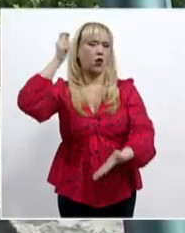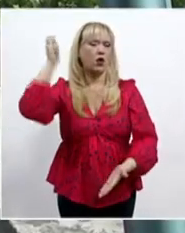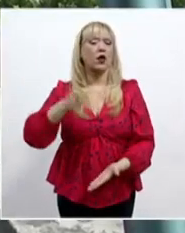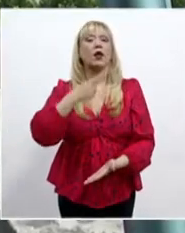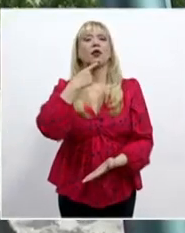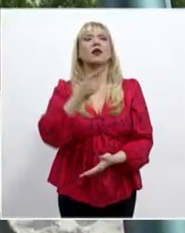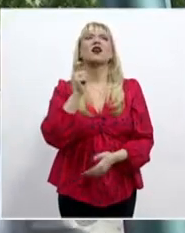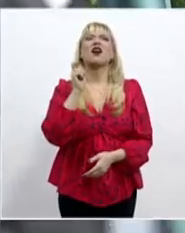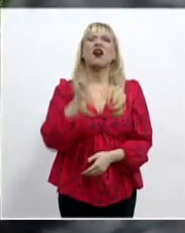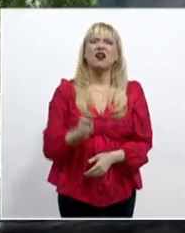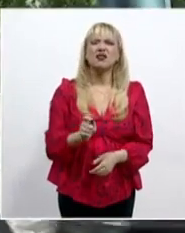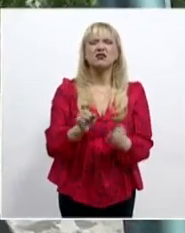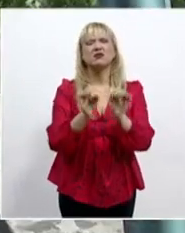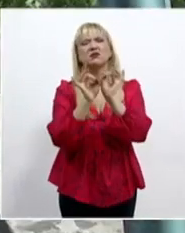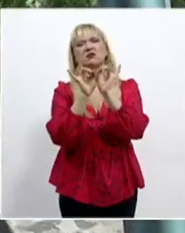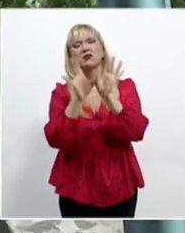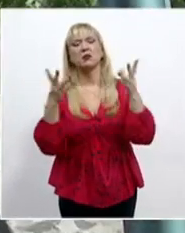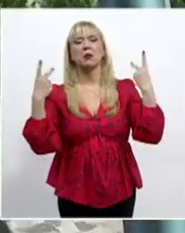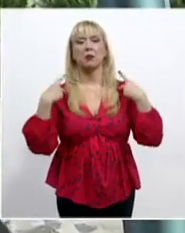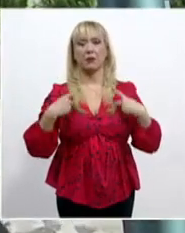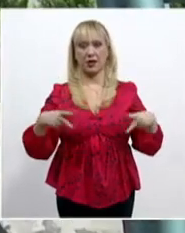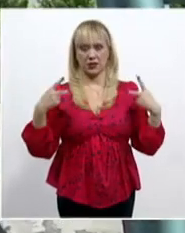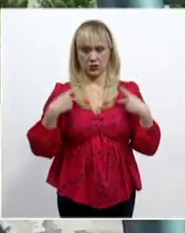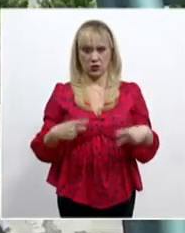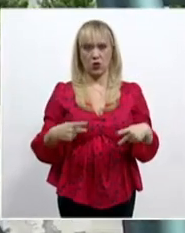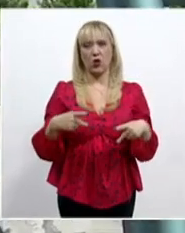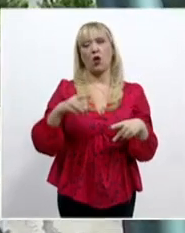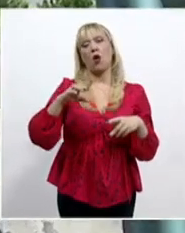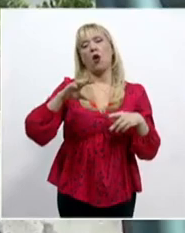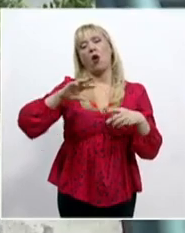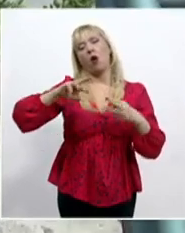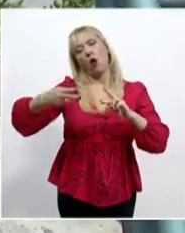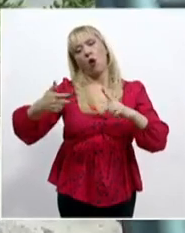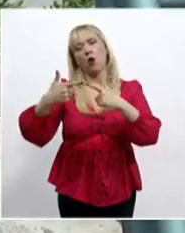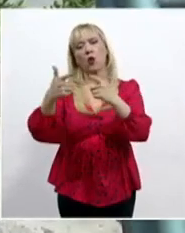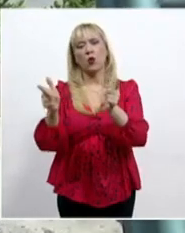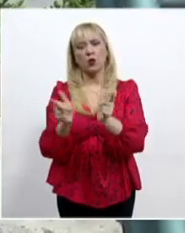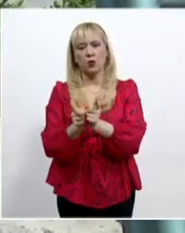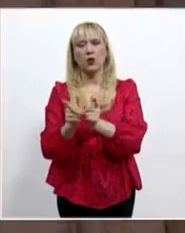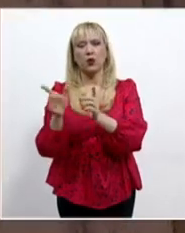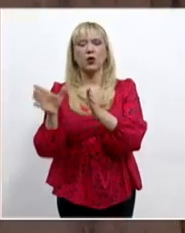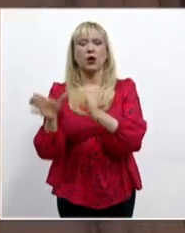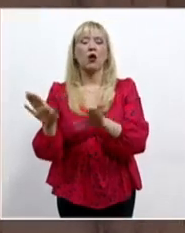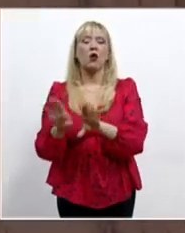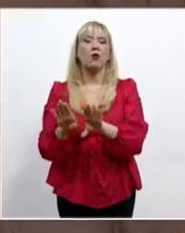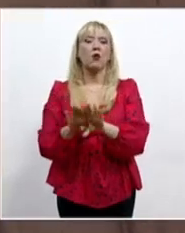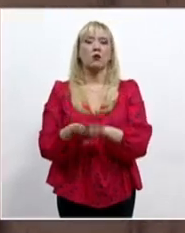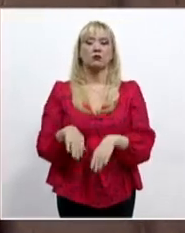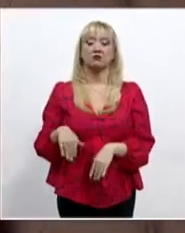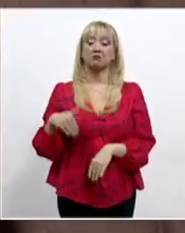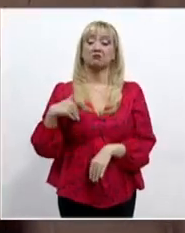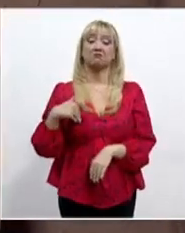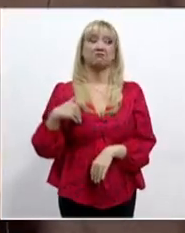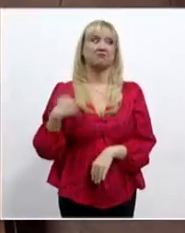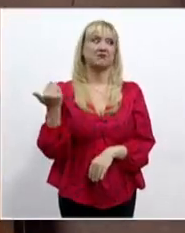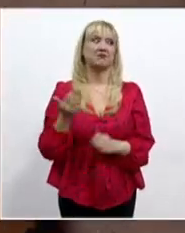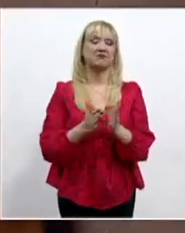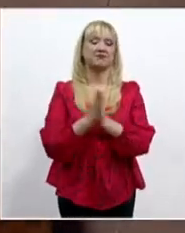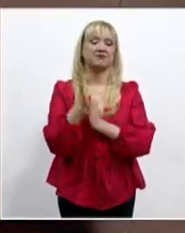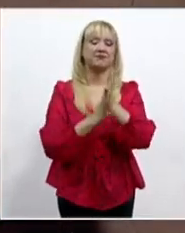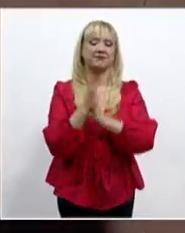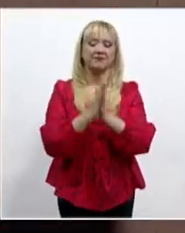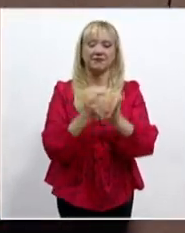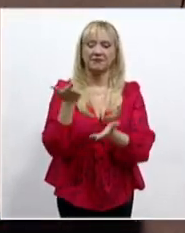es aquella situación en la que una persona o grupo de estas utilizan abusivamente en su provecho los recursos económicos de otras,